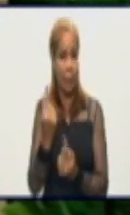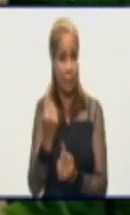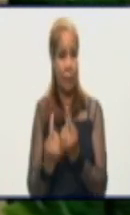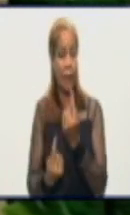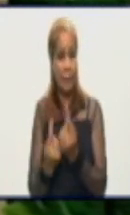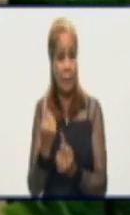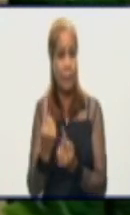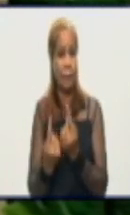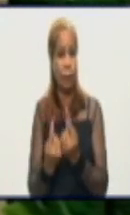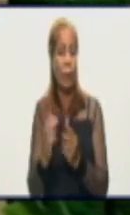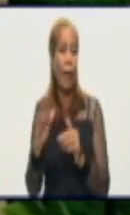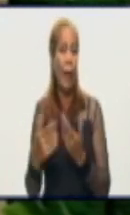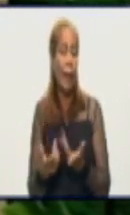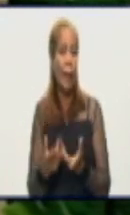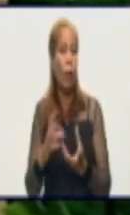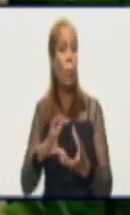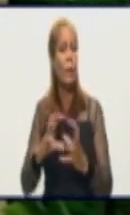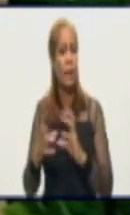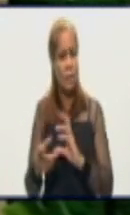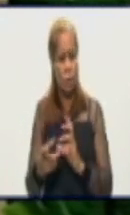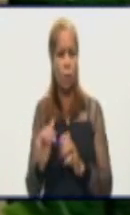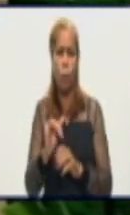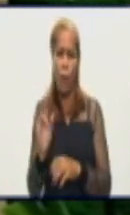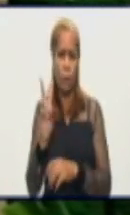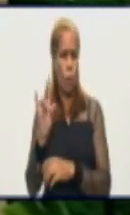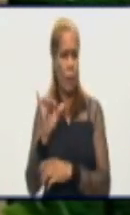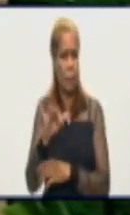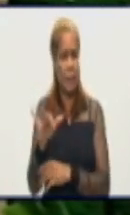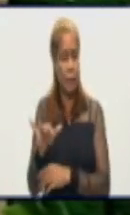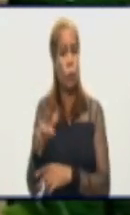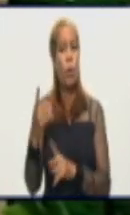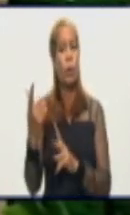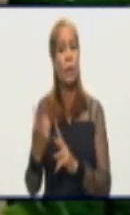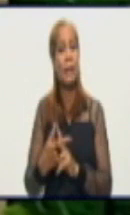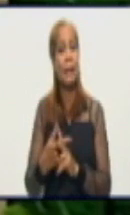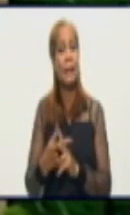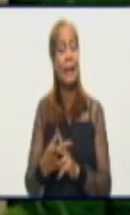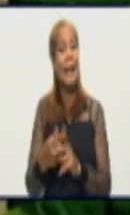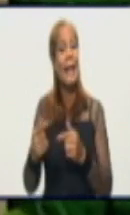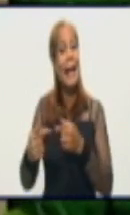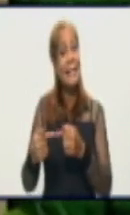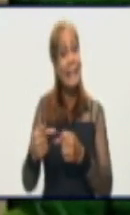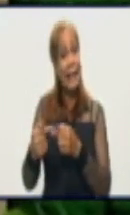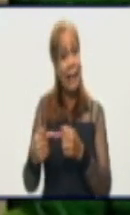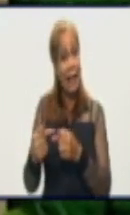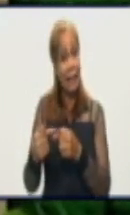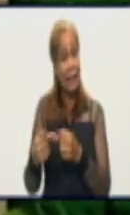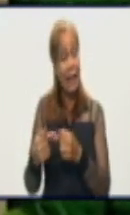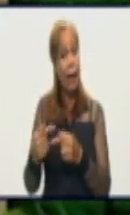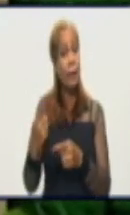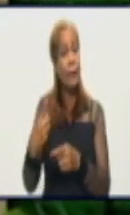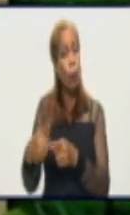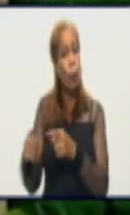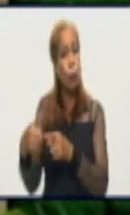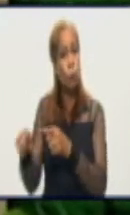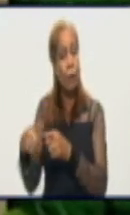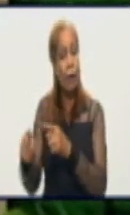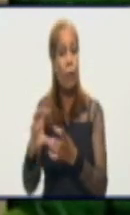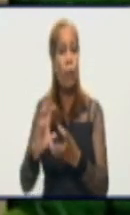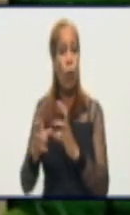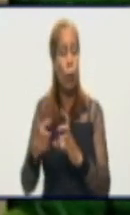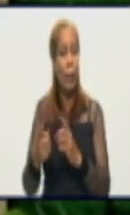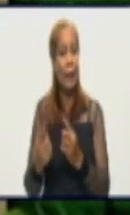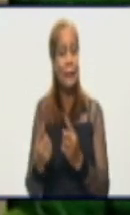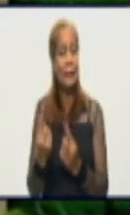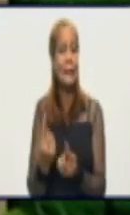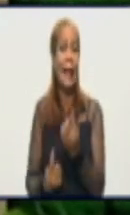con el virus como tal. Y lo otro que hay que tener en cuenta también es la cercanía de otros tipos de variantes en las provincias de Santiago de Cuba,